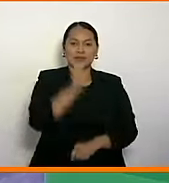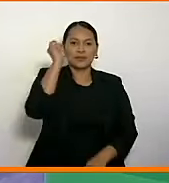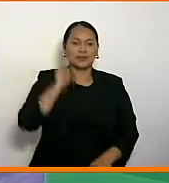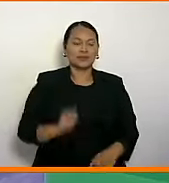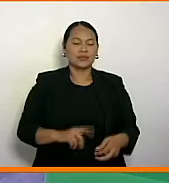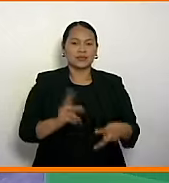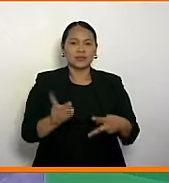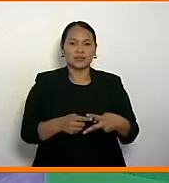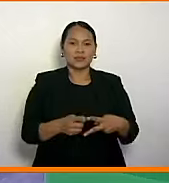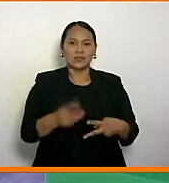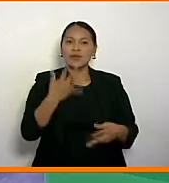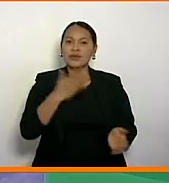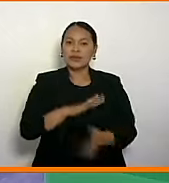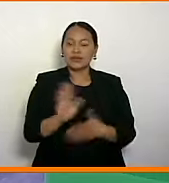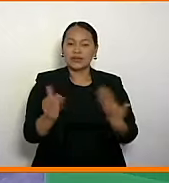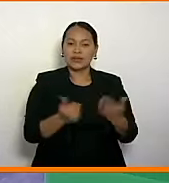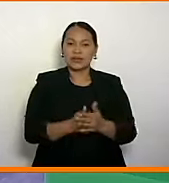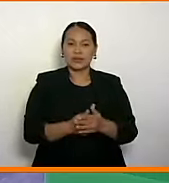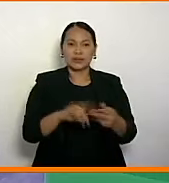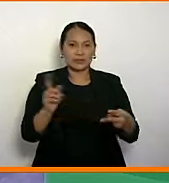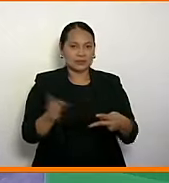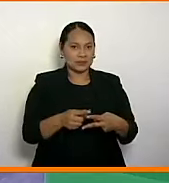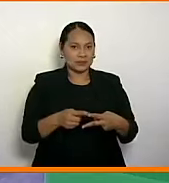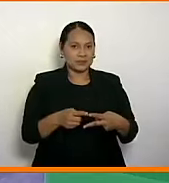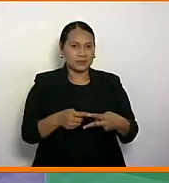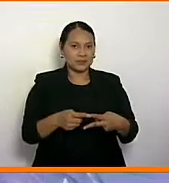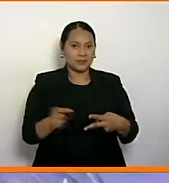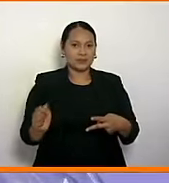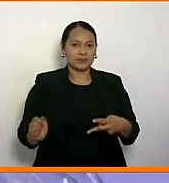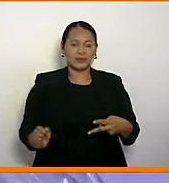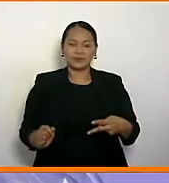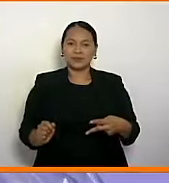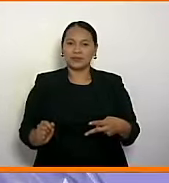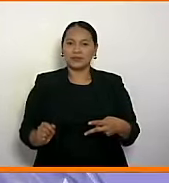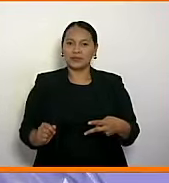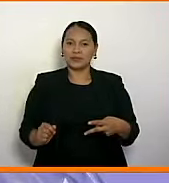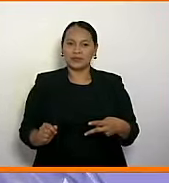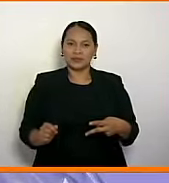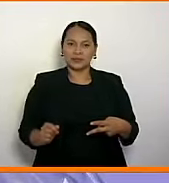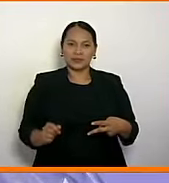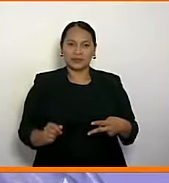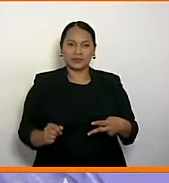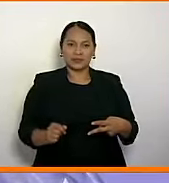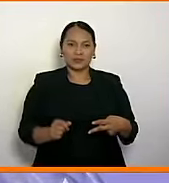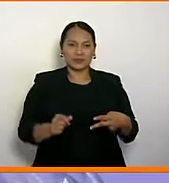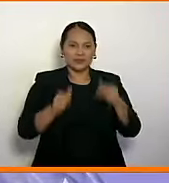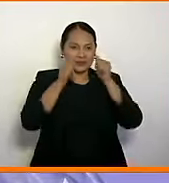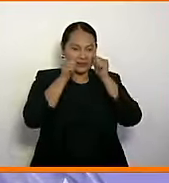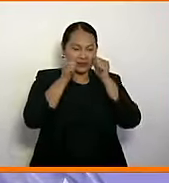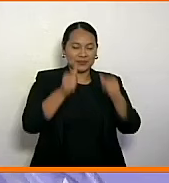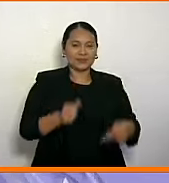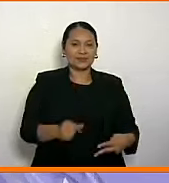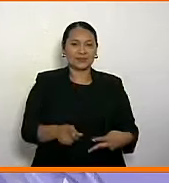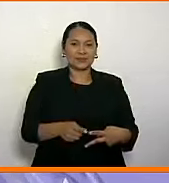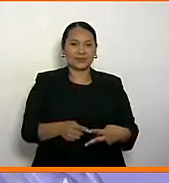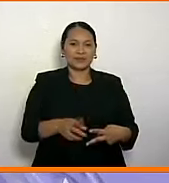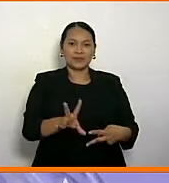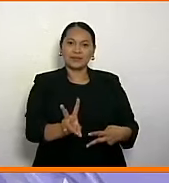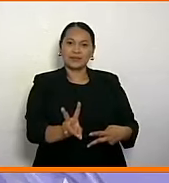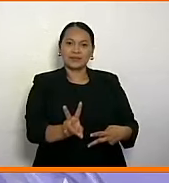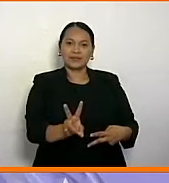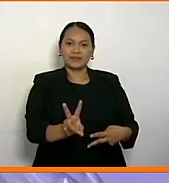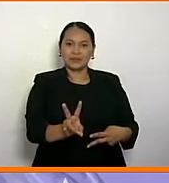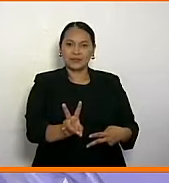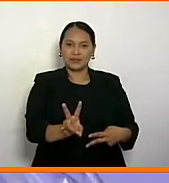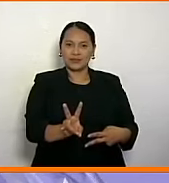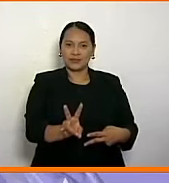afortunados. Muchísima suerte, porque en la primera posición el primer dígito es... Atentos, porque este es el 7, segundo